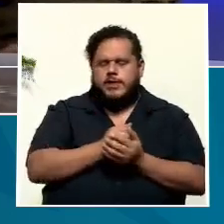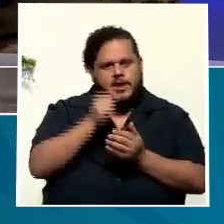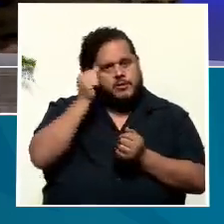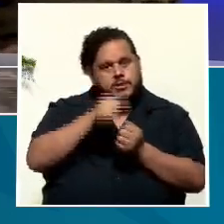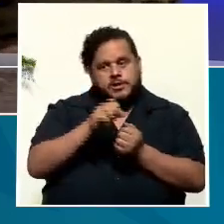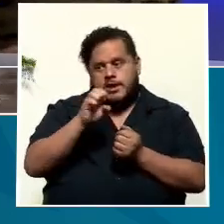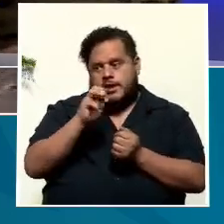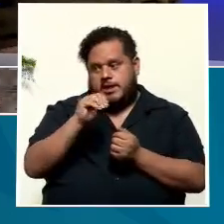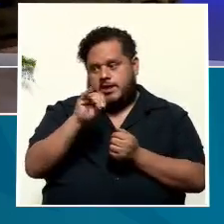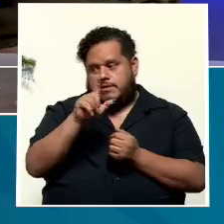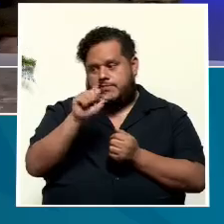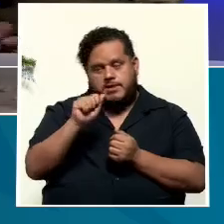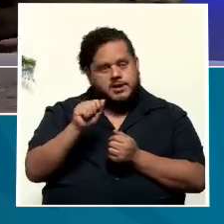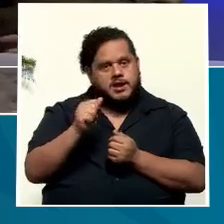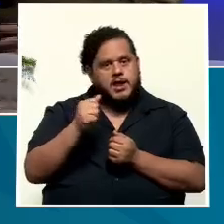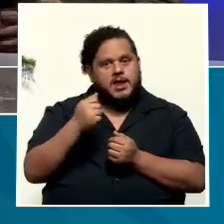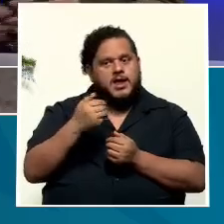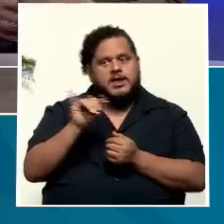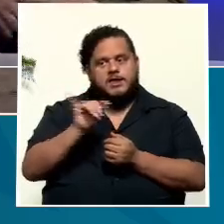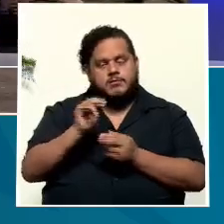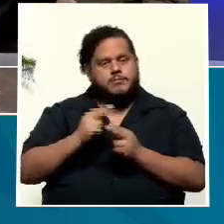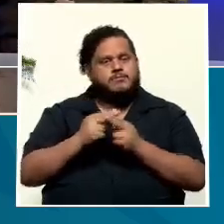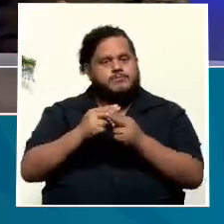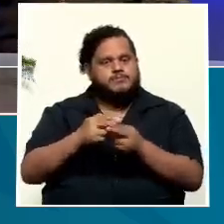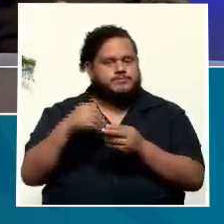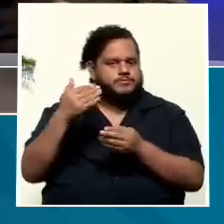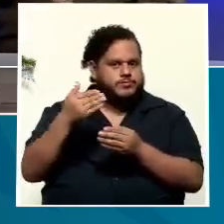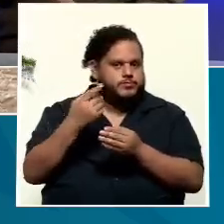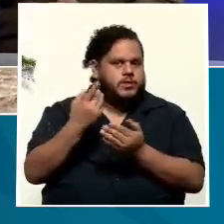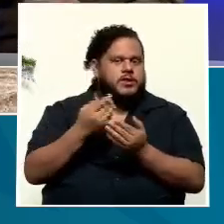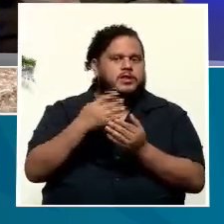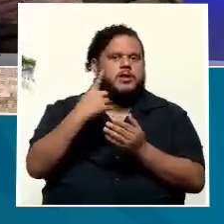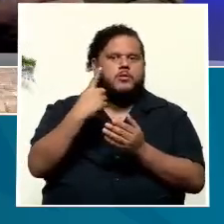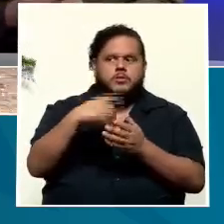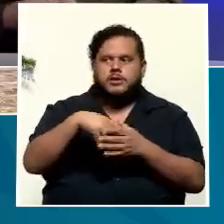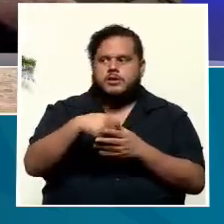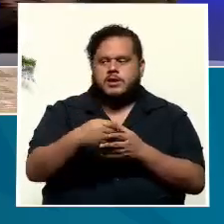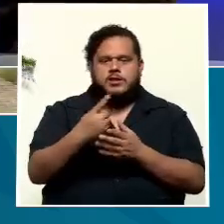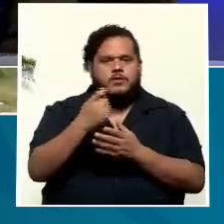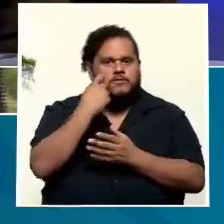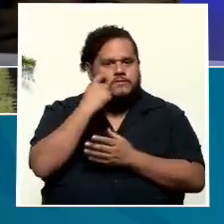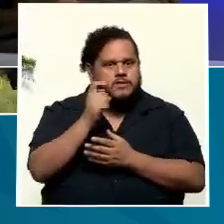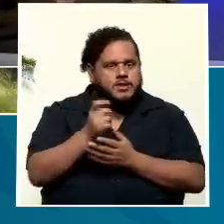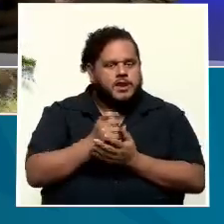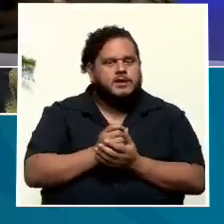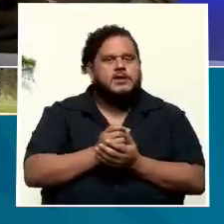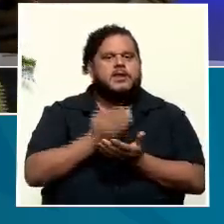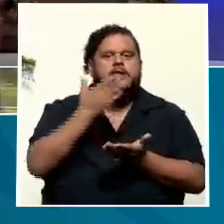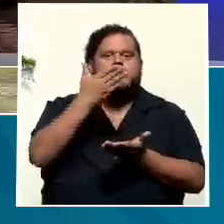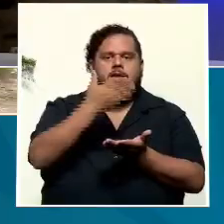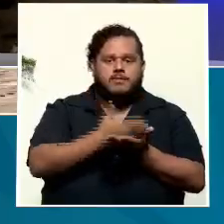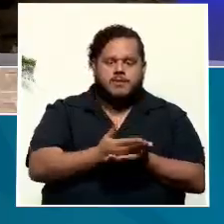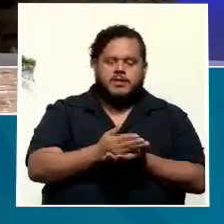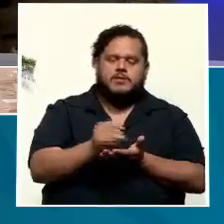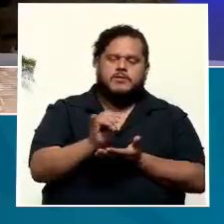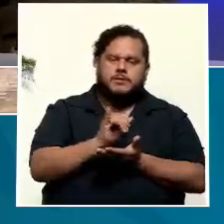Emilia fue también nombrada después de una salida abrupta de un fiscal, en medio también... Jorge Chavarría. Claro,